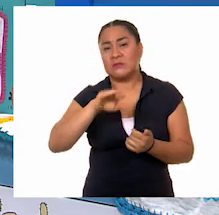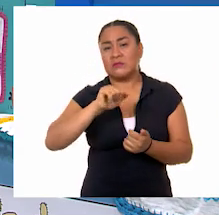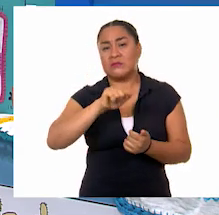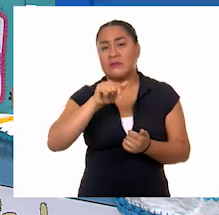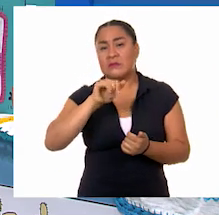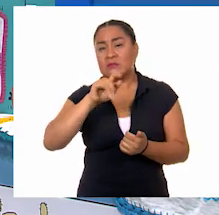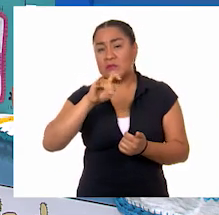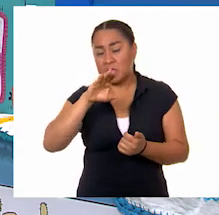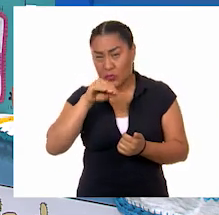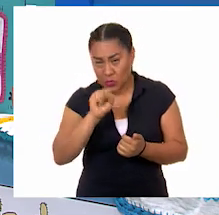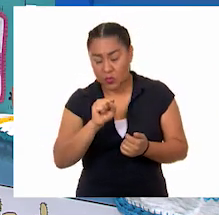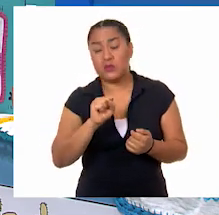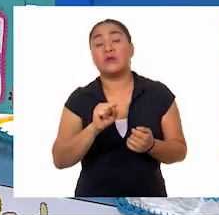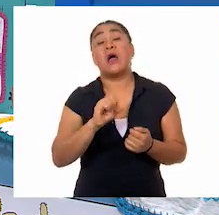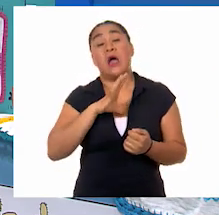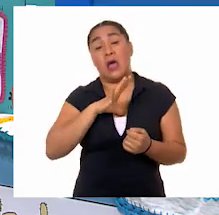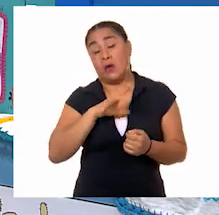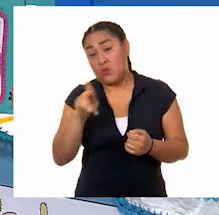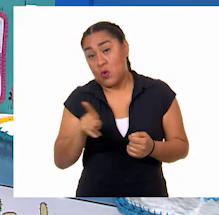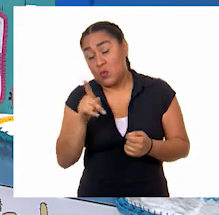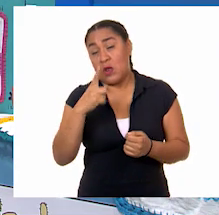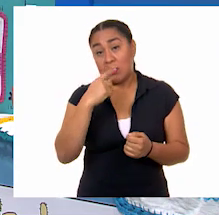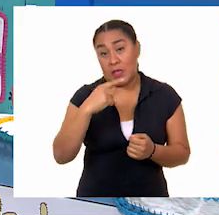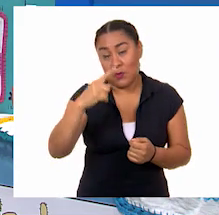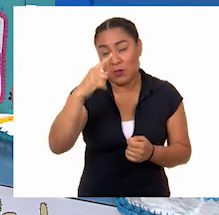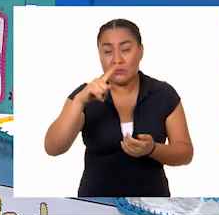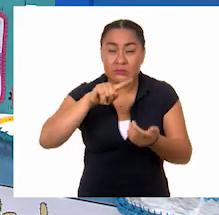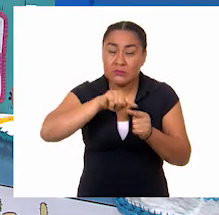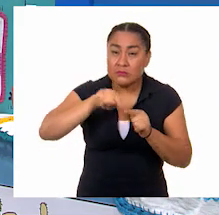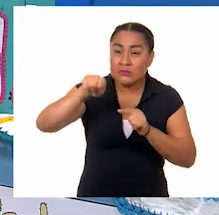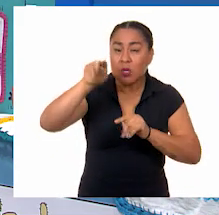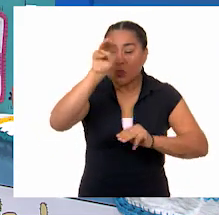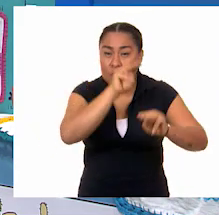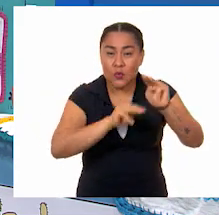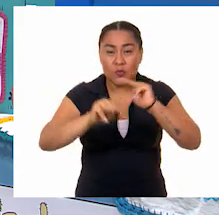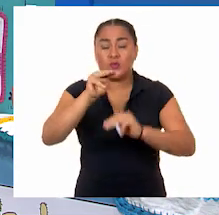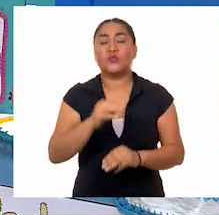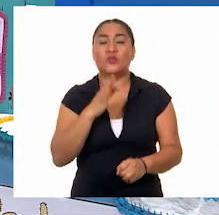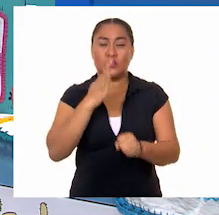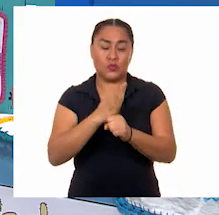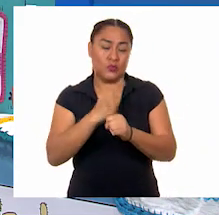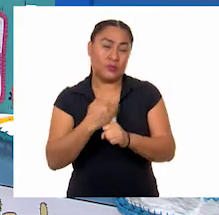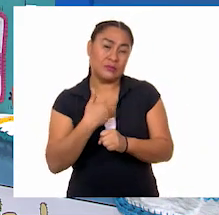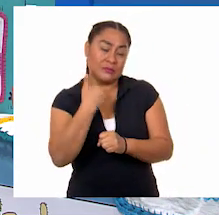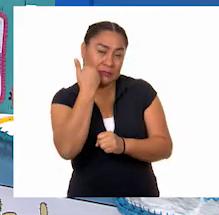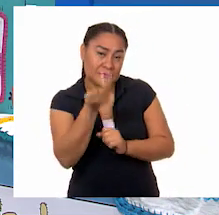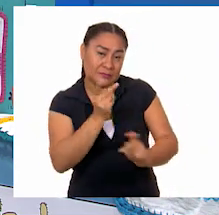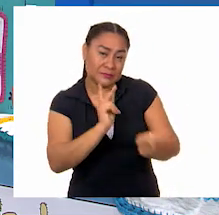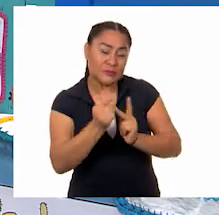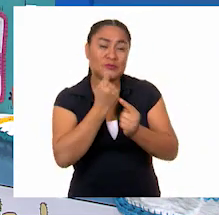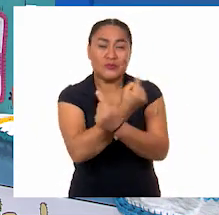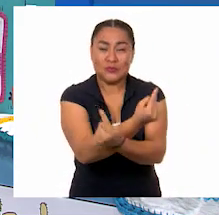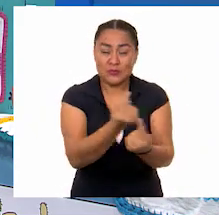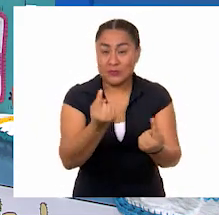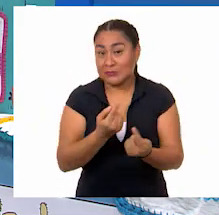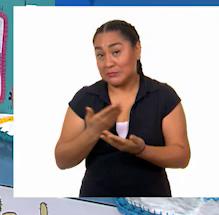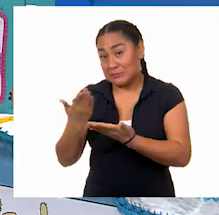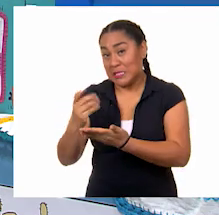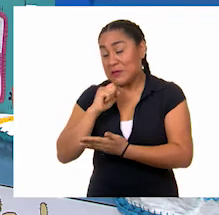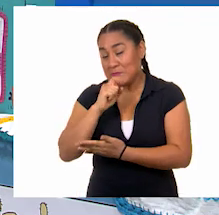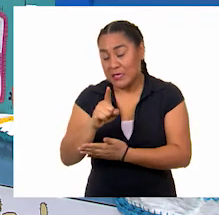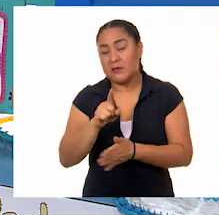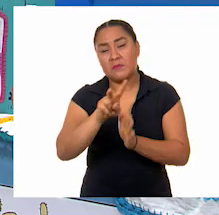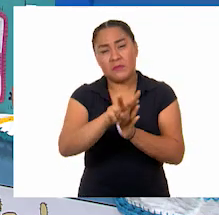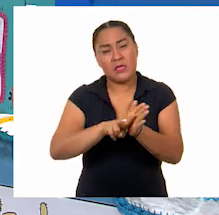cuicatecos y algunos pueblos nahuas en una zona montañosa. Quisiera compartirles a las niñas y los niños y a ti, Joaquín, sí, maestro,